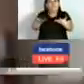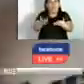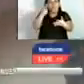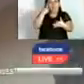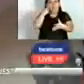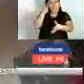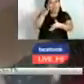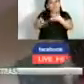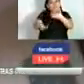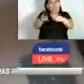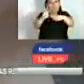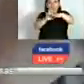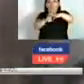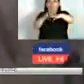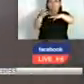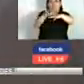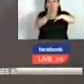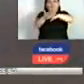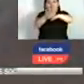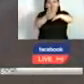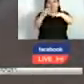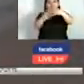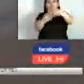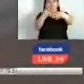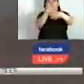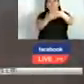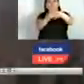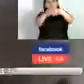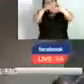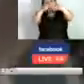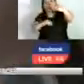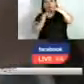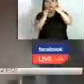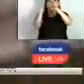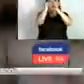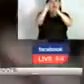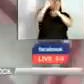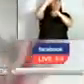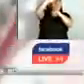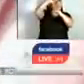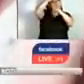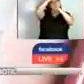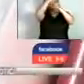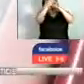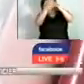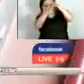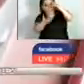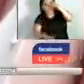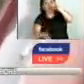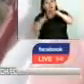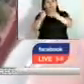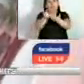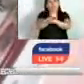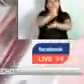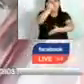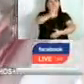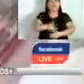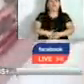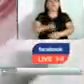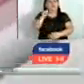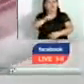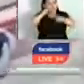logró hacer ceder una de las barandas de seguridad del piso 5 de la Universidad Pública del Alto. A esta hora aún